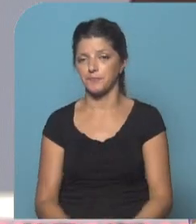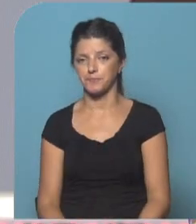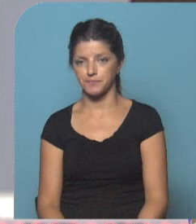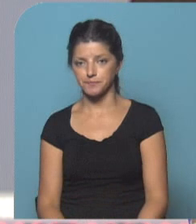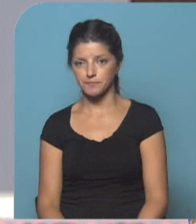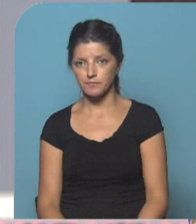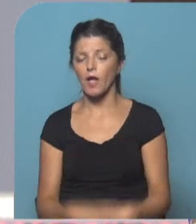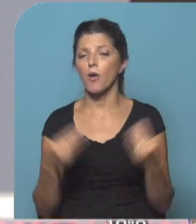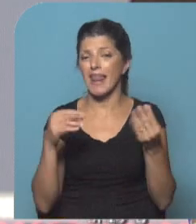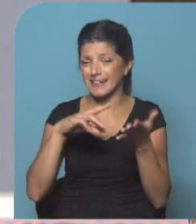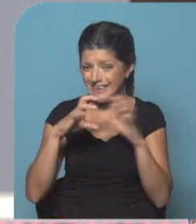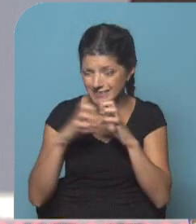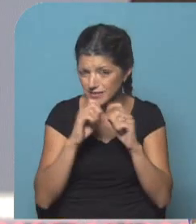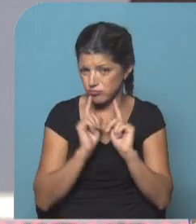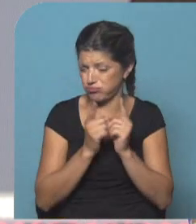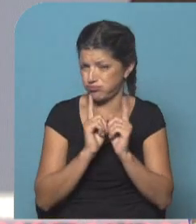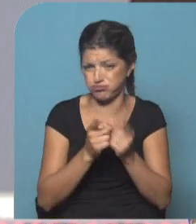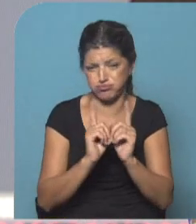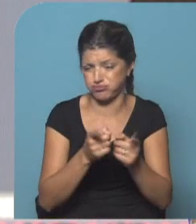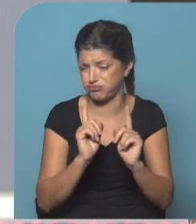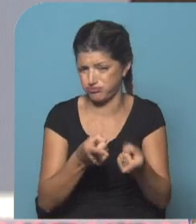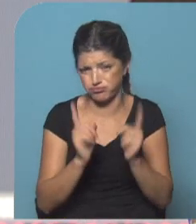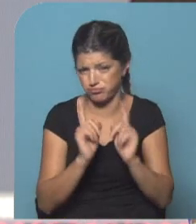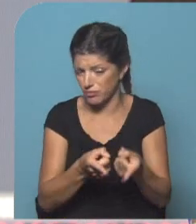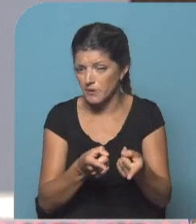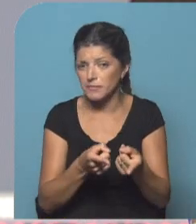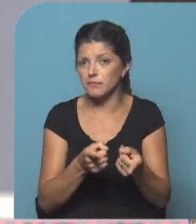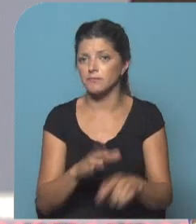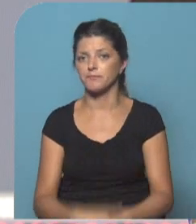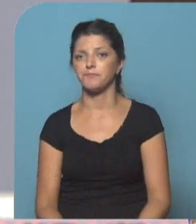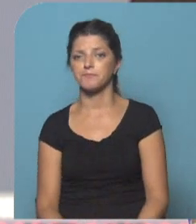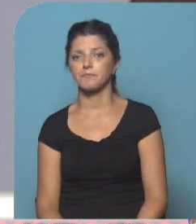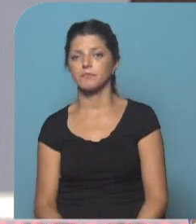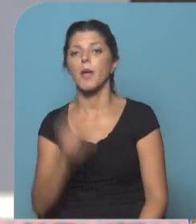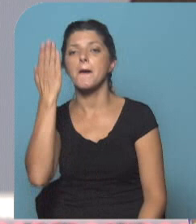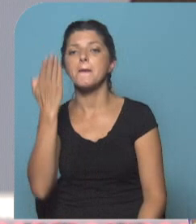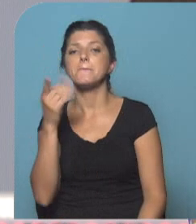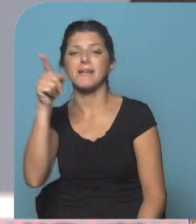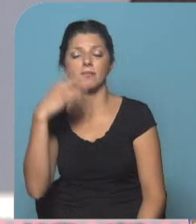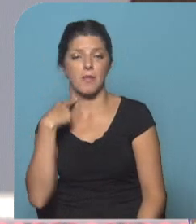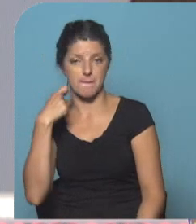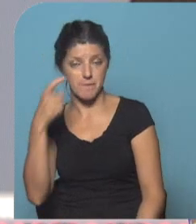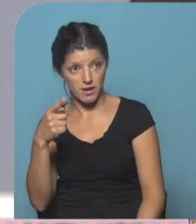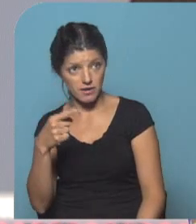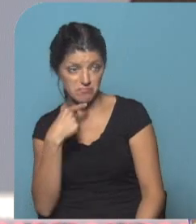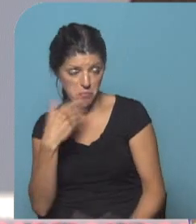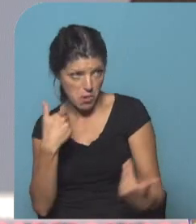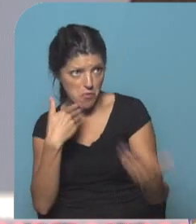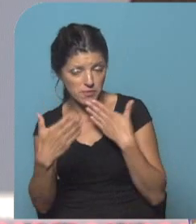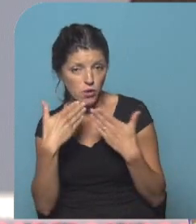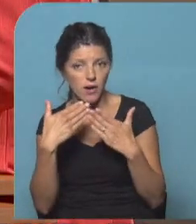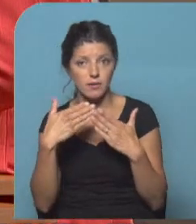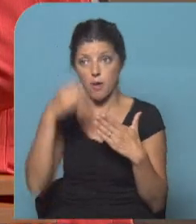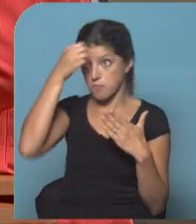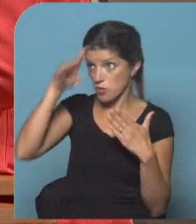no se resolvió la crisis está absolutamente latente, con Rajoy que dice que quiere dialogar, Puigdemont también, pero uno